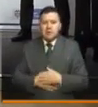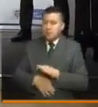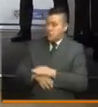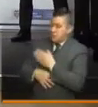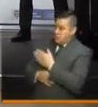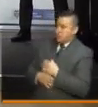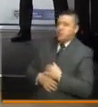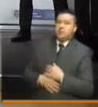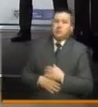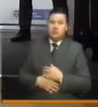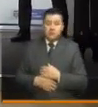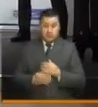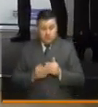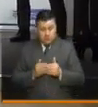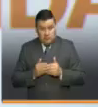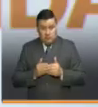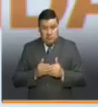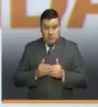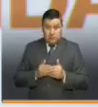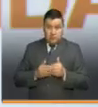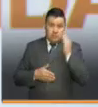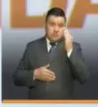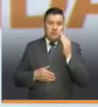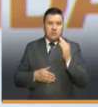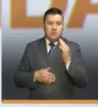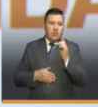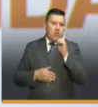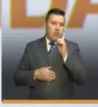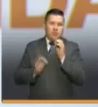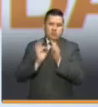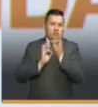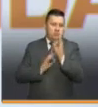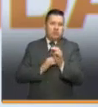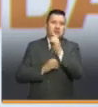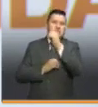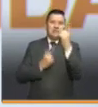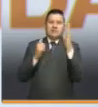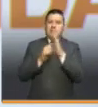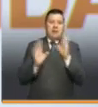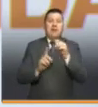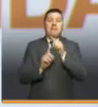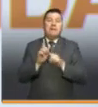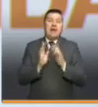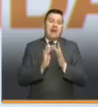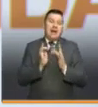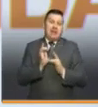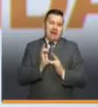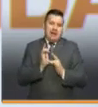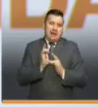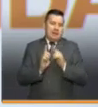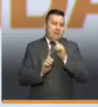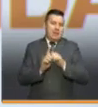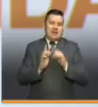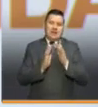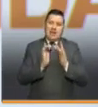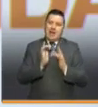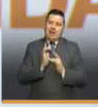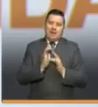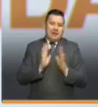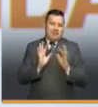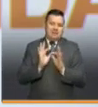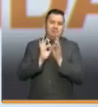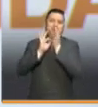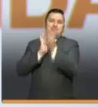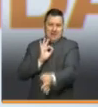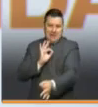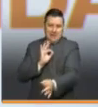entonces inicialmente es un único giro de 160 mil pesos para el mes de abril que es el periodo que tenemos este aislamiento como